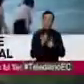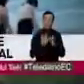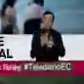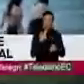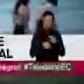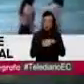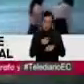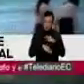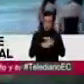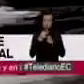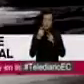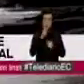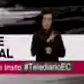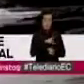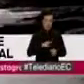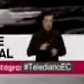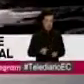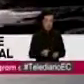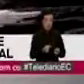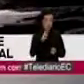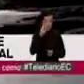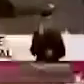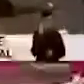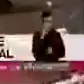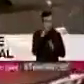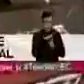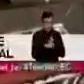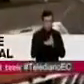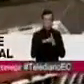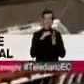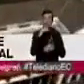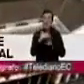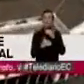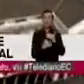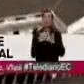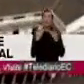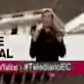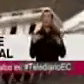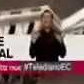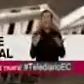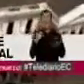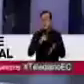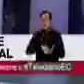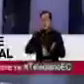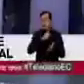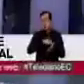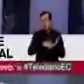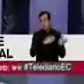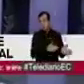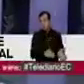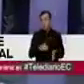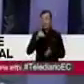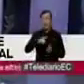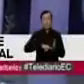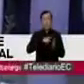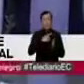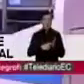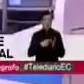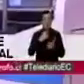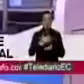la reducción de gastos personales por concepto de turismo, a los procesos de terminación unilateral de contratos y a la prohibición de iniciar